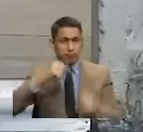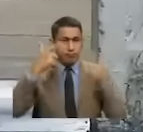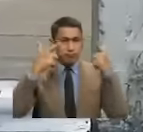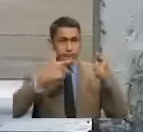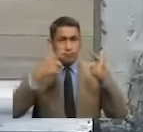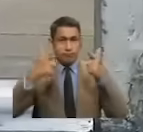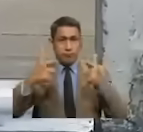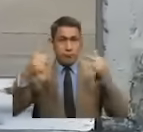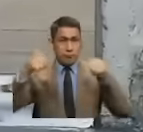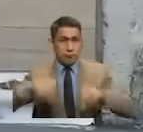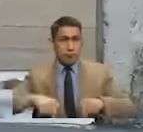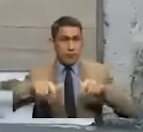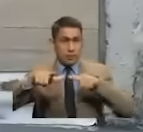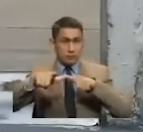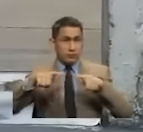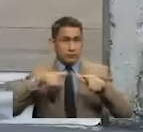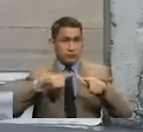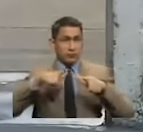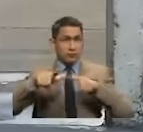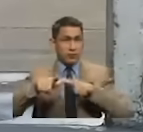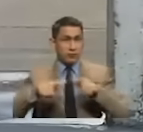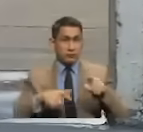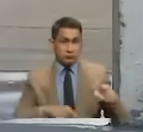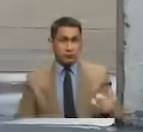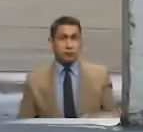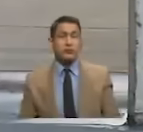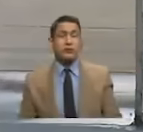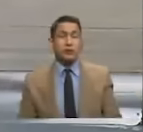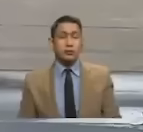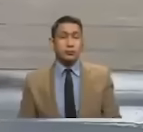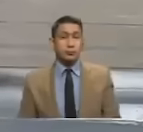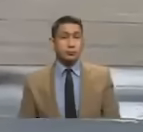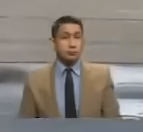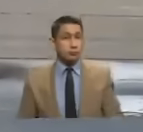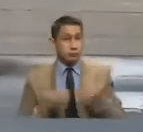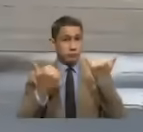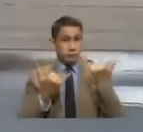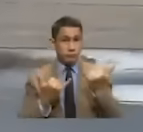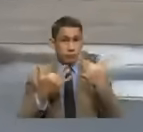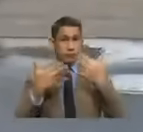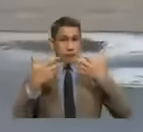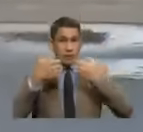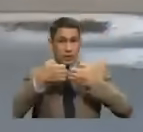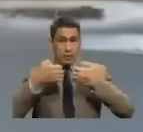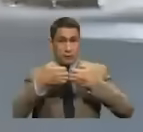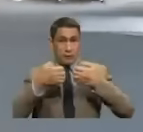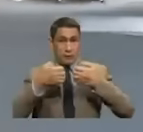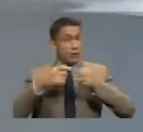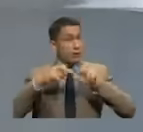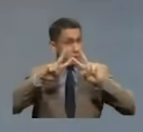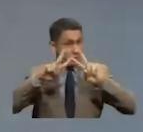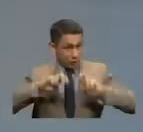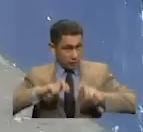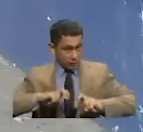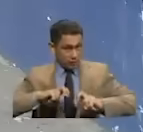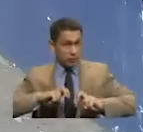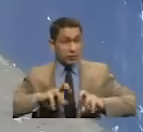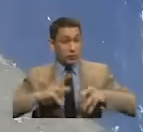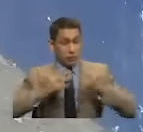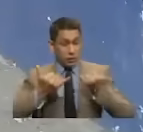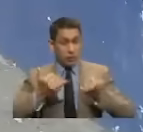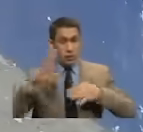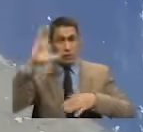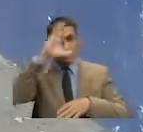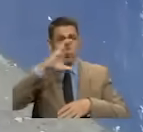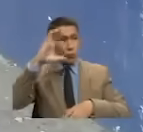y coordinando algunas acciones con personal de inteligencia que estaría ya identificando a estos delincuentes, a